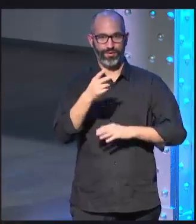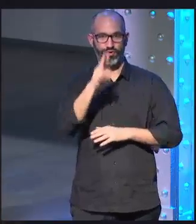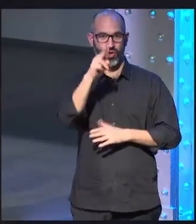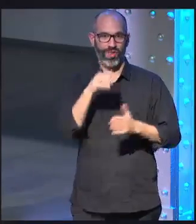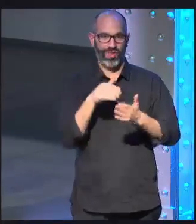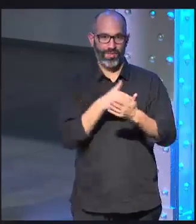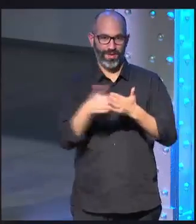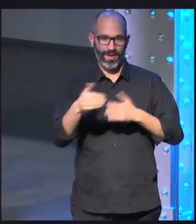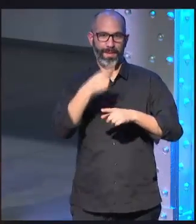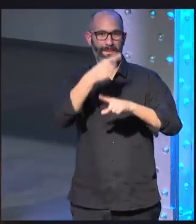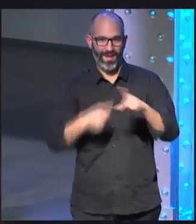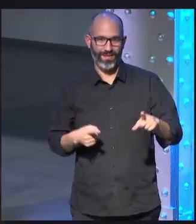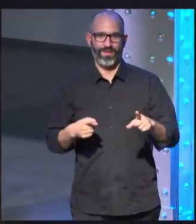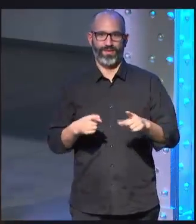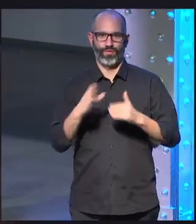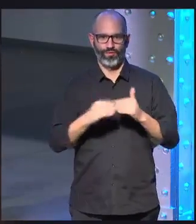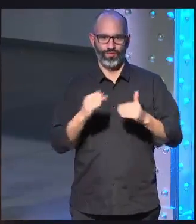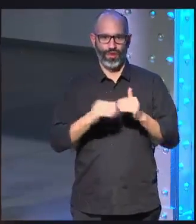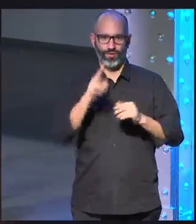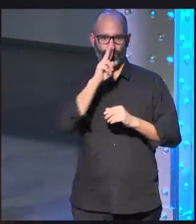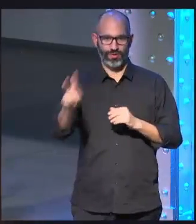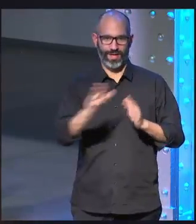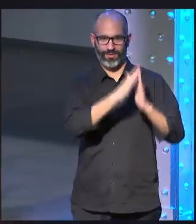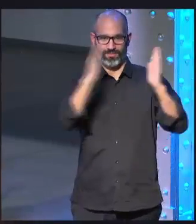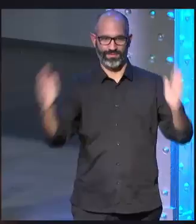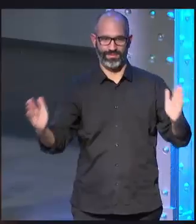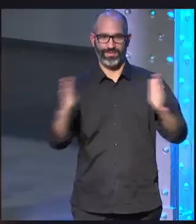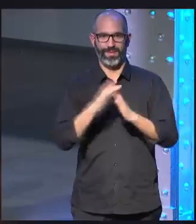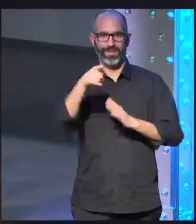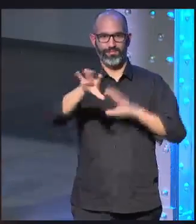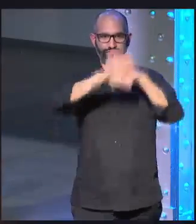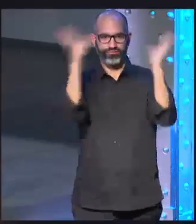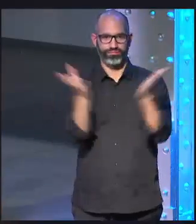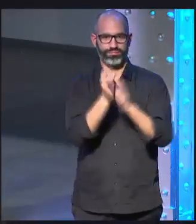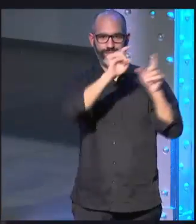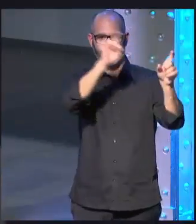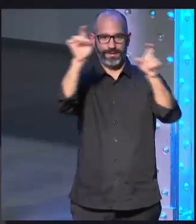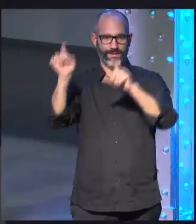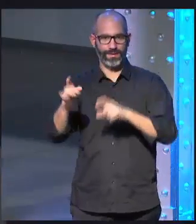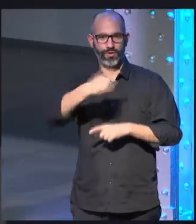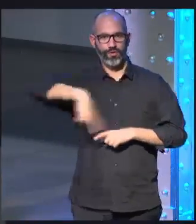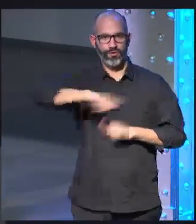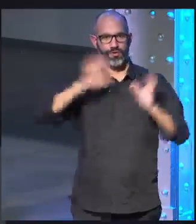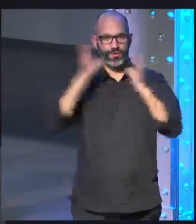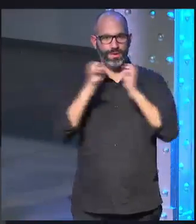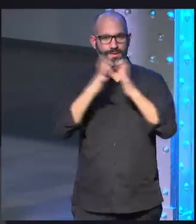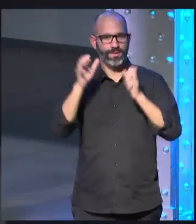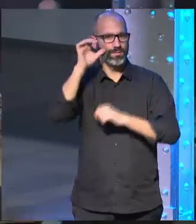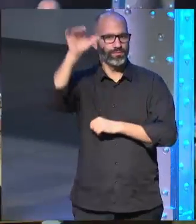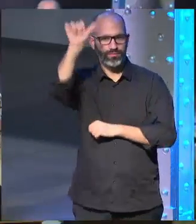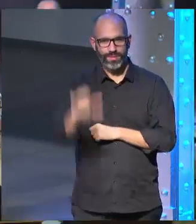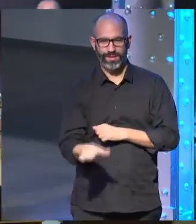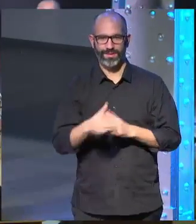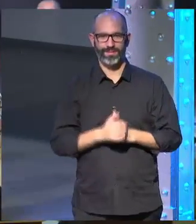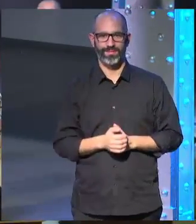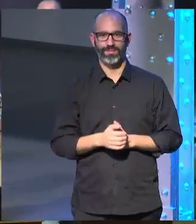12 y medio. Ya os habéis empezado a comer una parte del mundo, pero es que os lo vais a comer y estamos locos por escucharte.